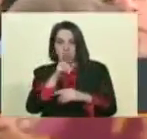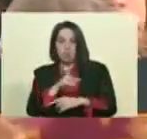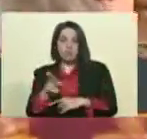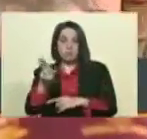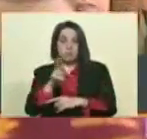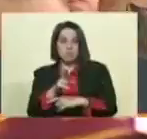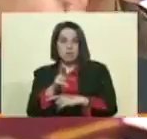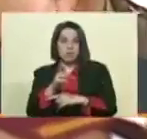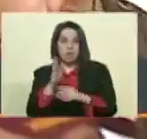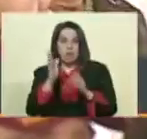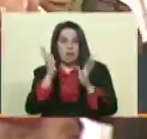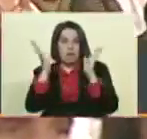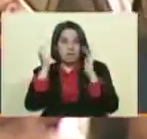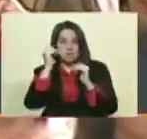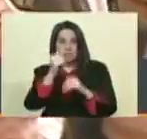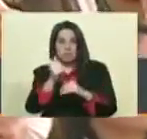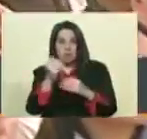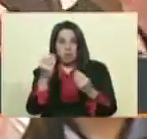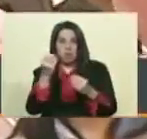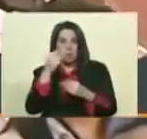público, atención al pueblo,